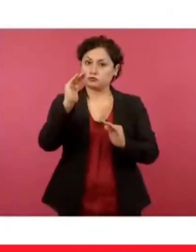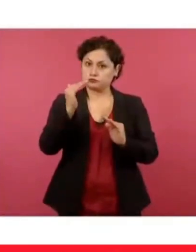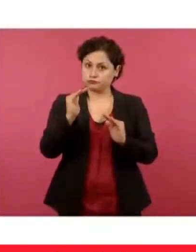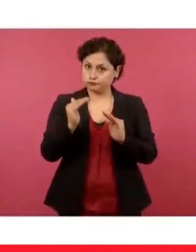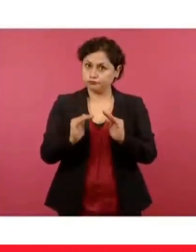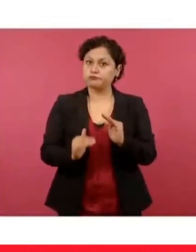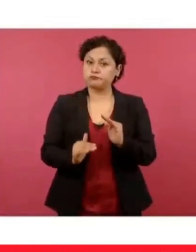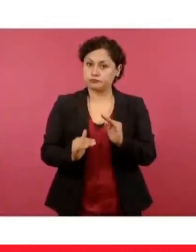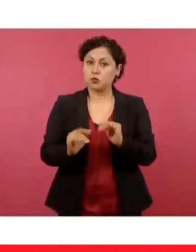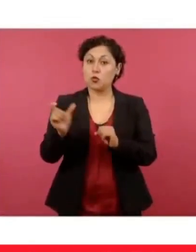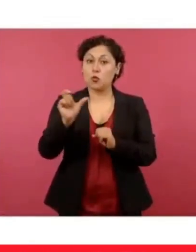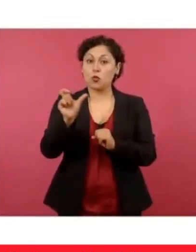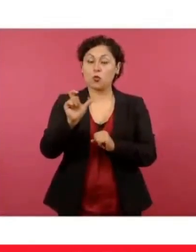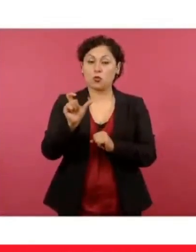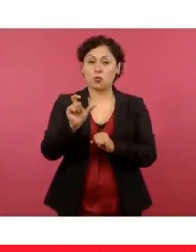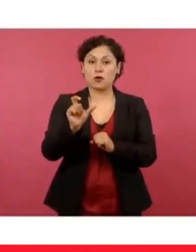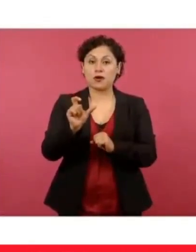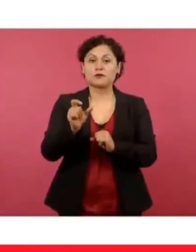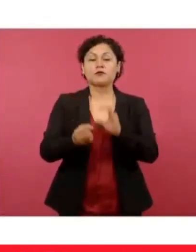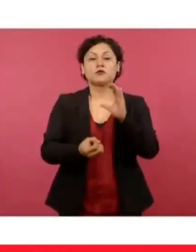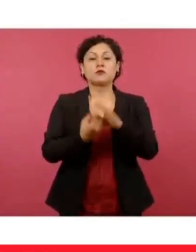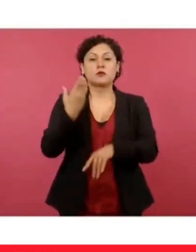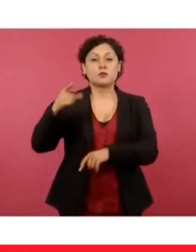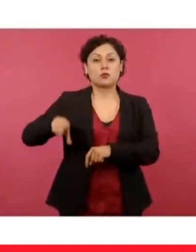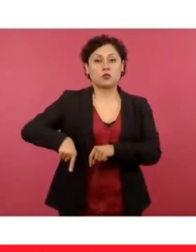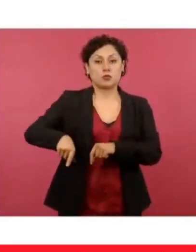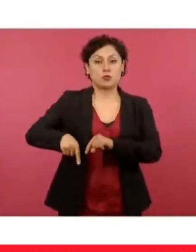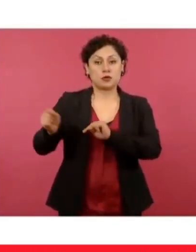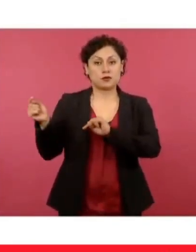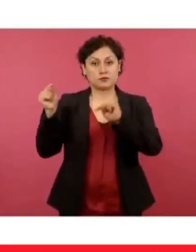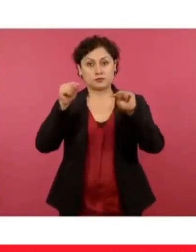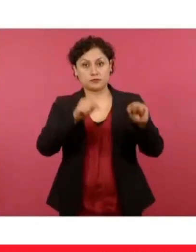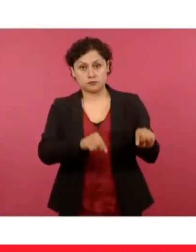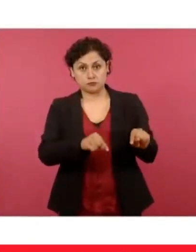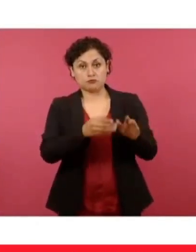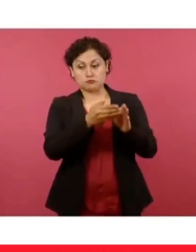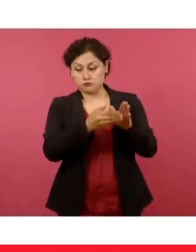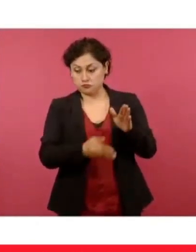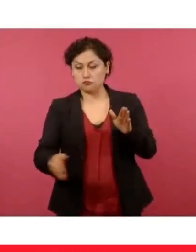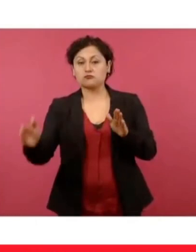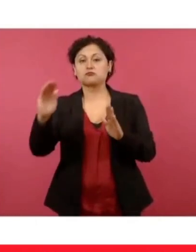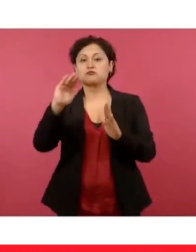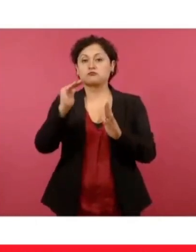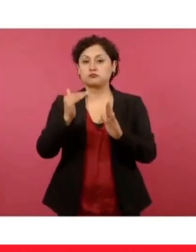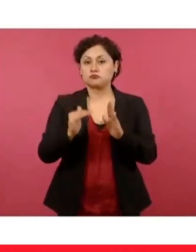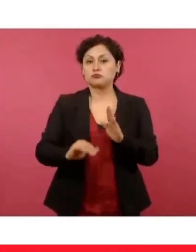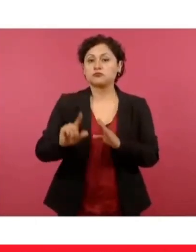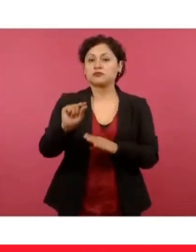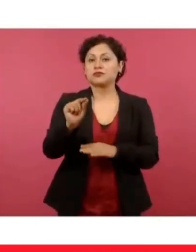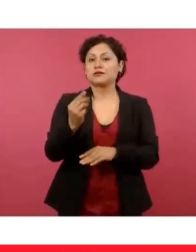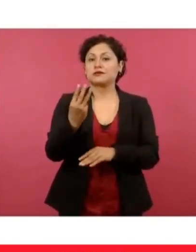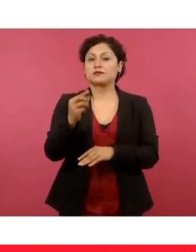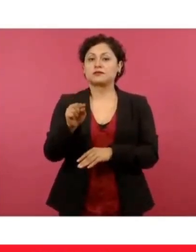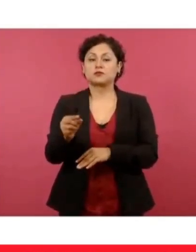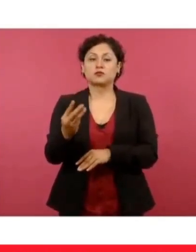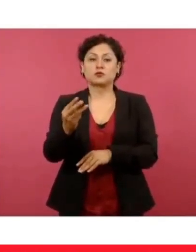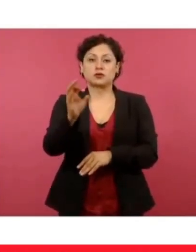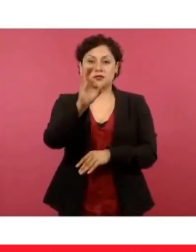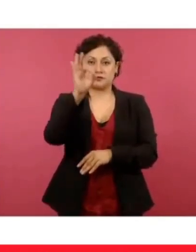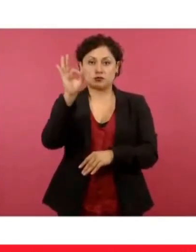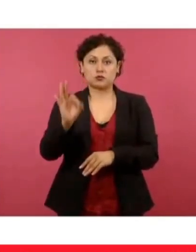de nuestra de esta administración El secuestro disminuyó 73.3